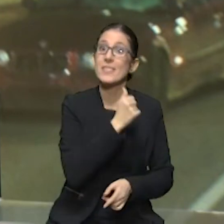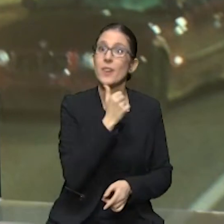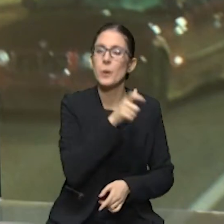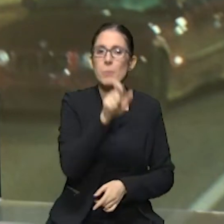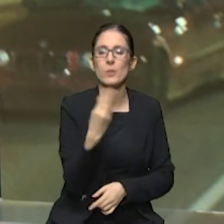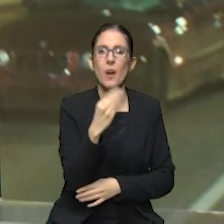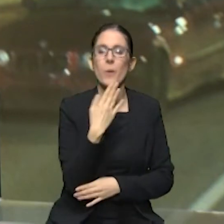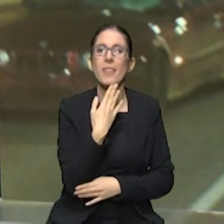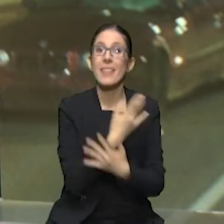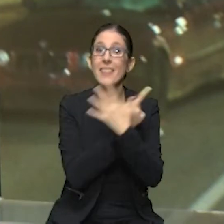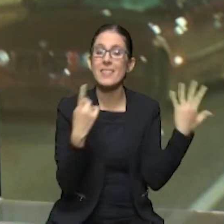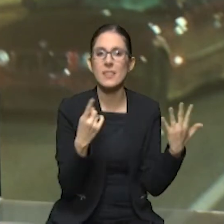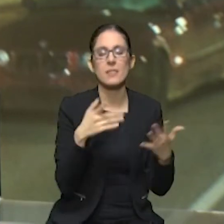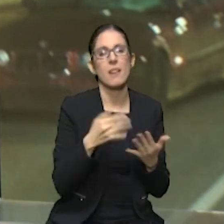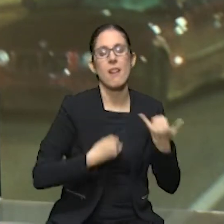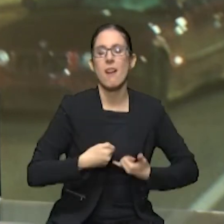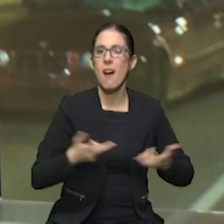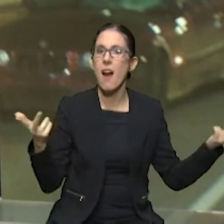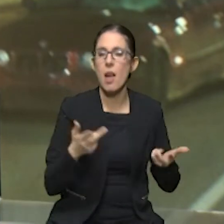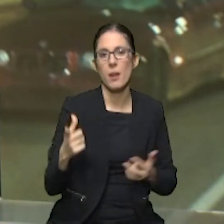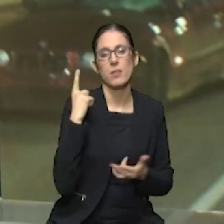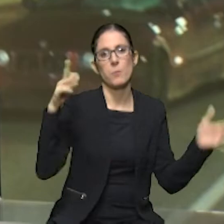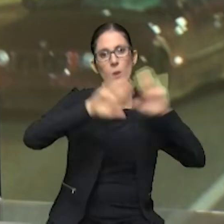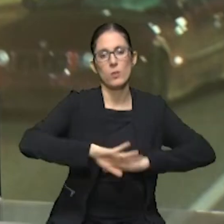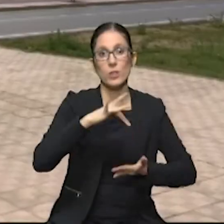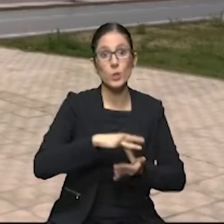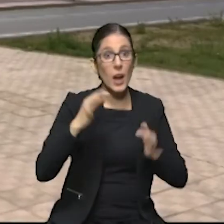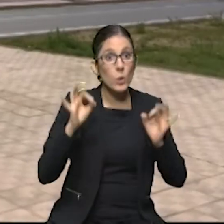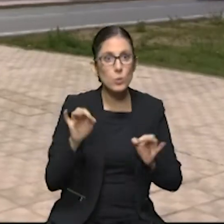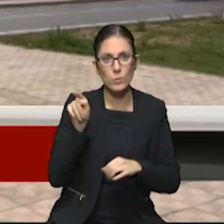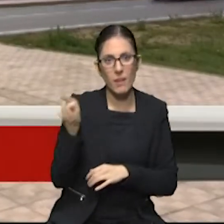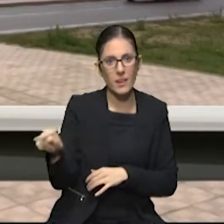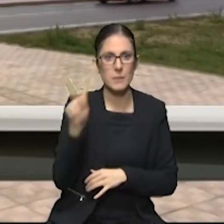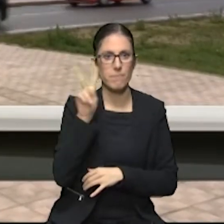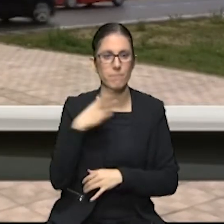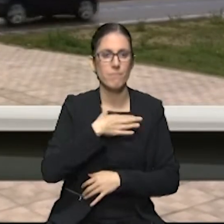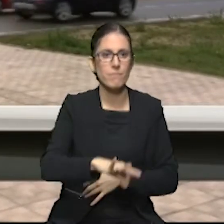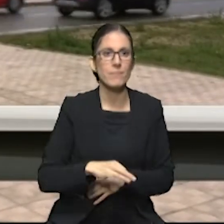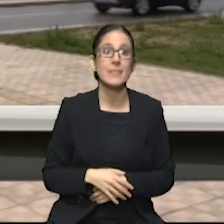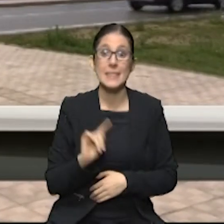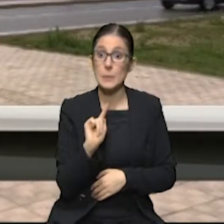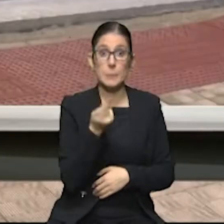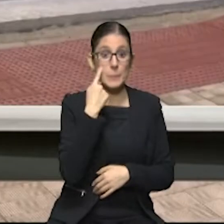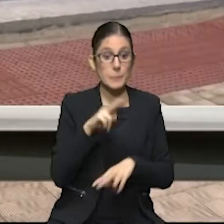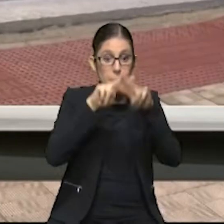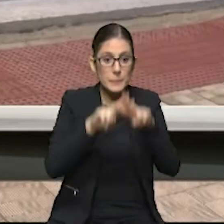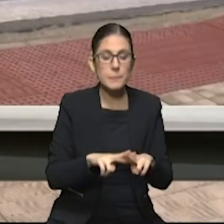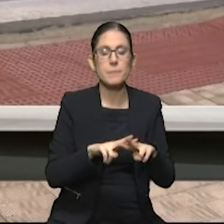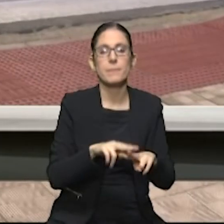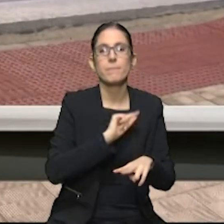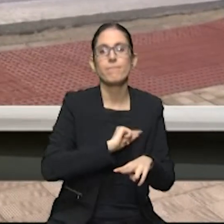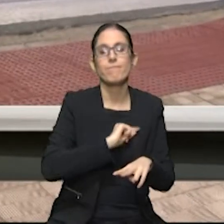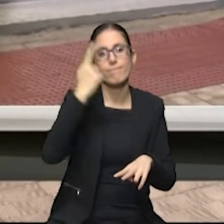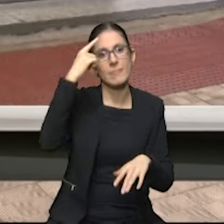resultado herido grave al ser arrollado anoche. En este paso de peatones que van a ver, en una primera evaluación, el adolescente presentaba